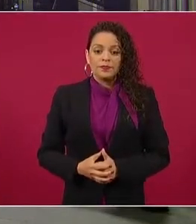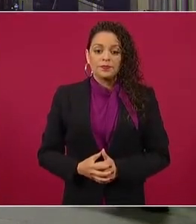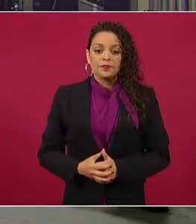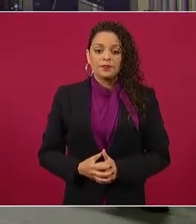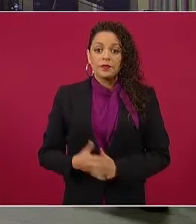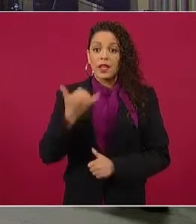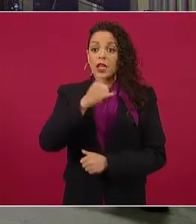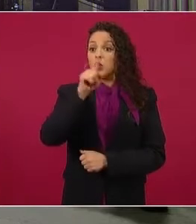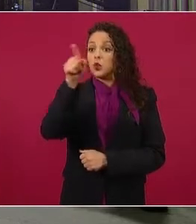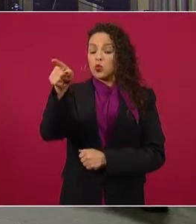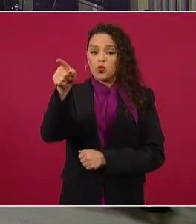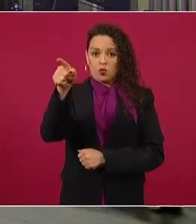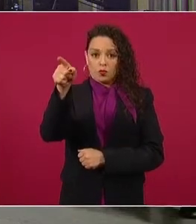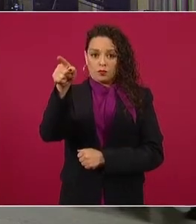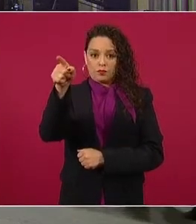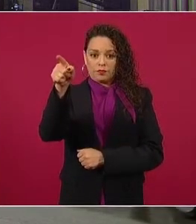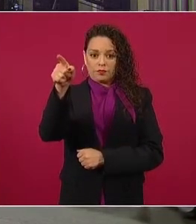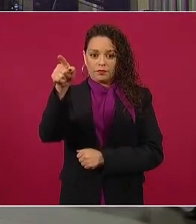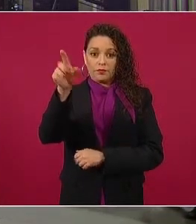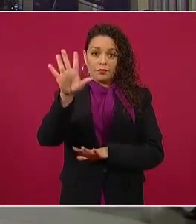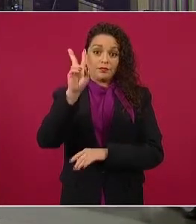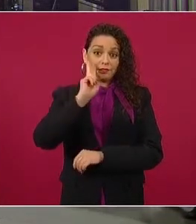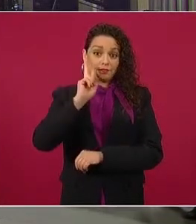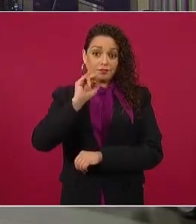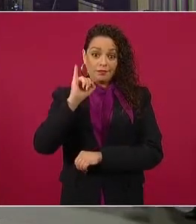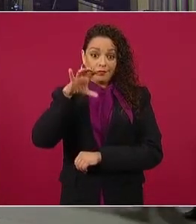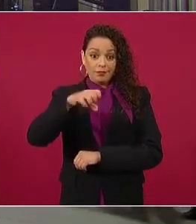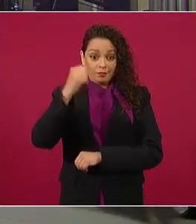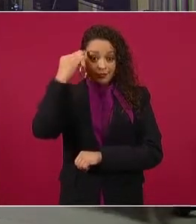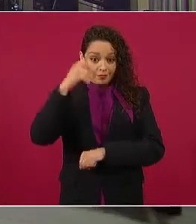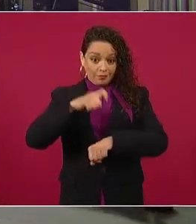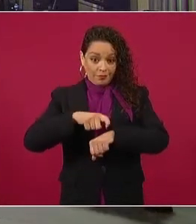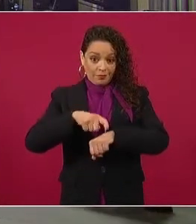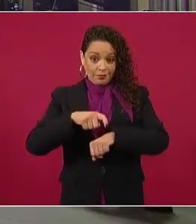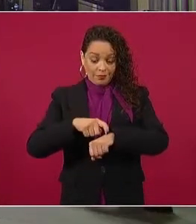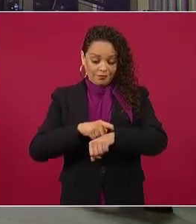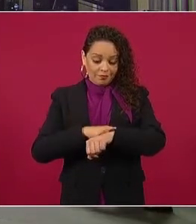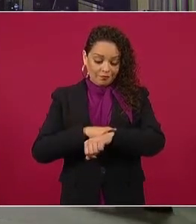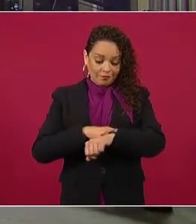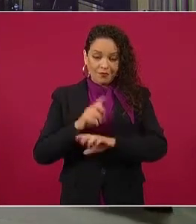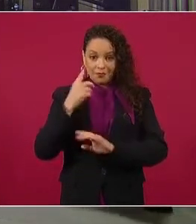¿Y tú? A ver hasta si llegamos, ¿no? Porque ¿Yo?